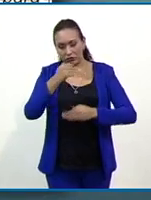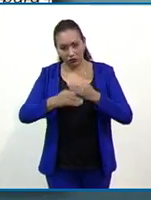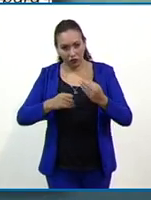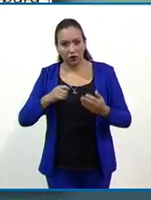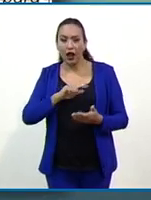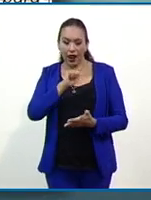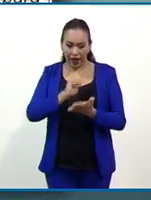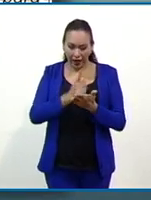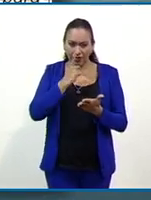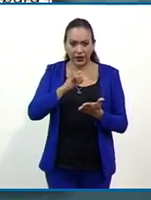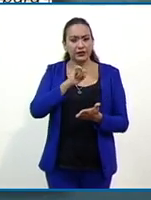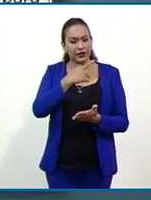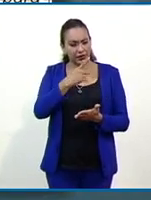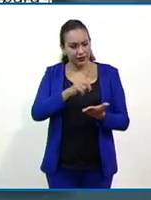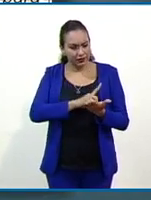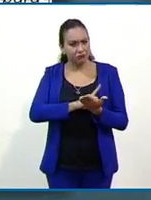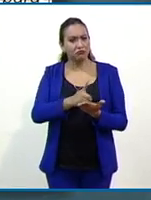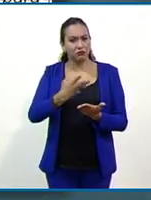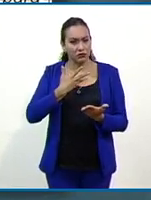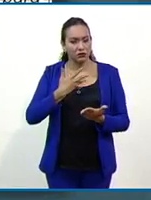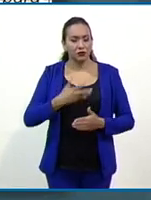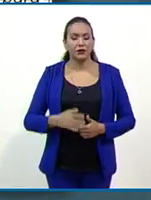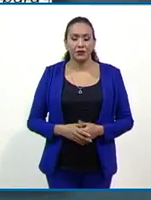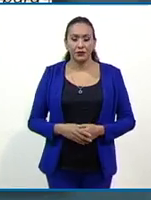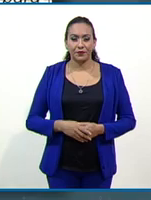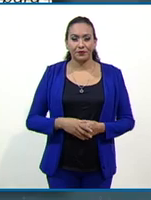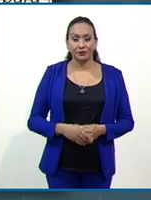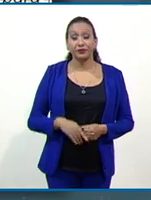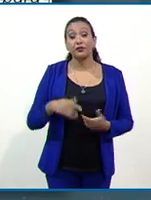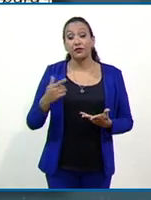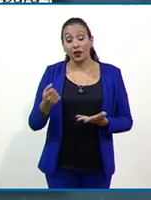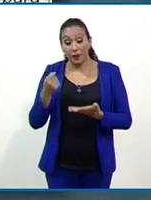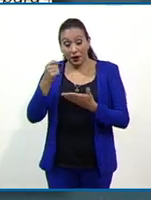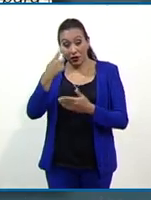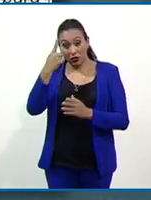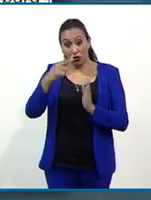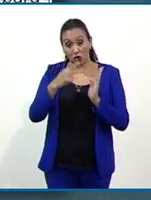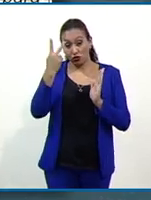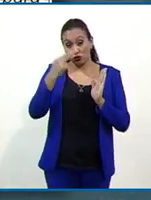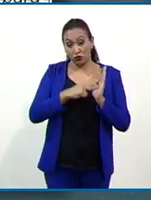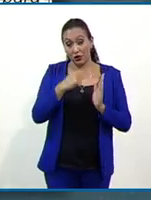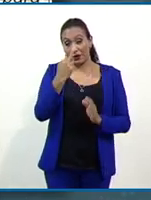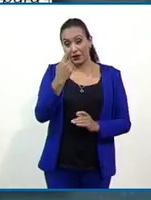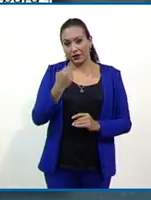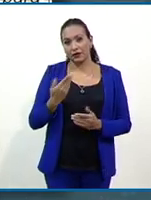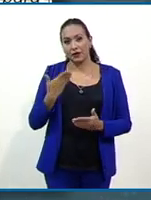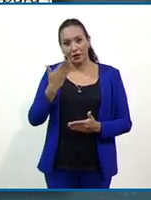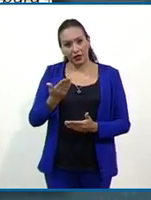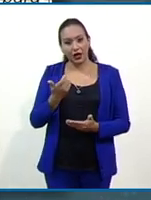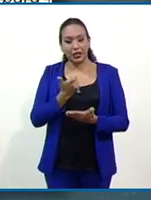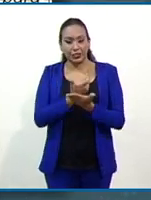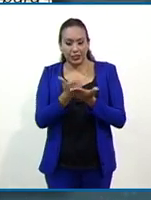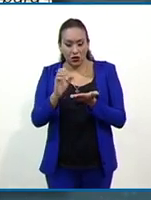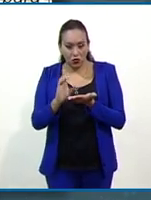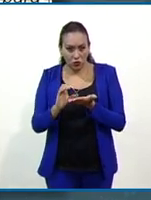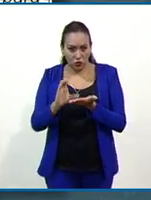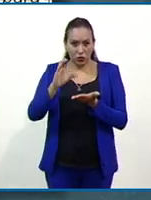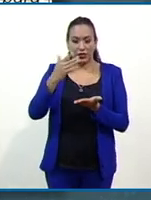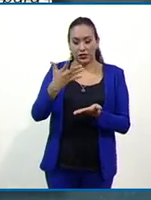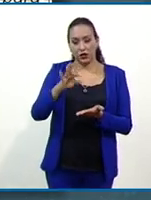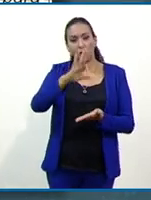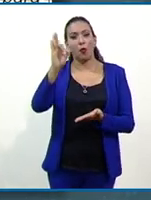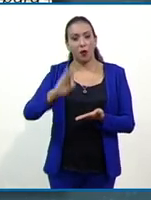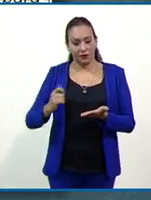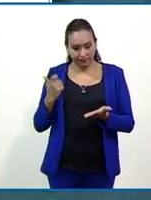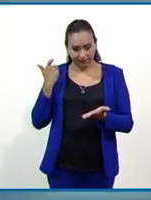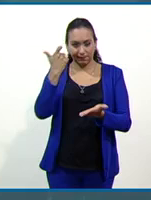las condiciones generales de trabajo. En el presupuesto para 2025 se pedirá un aumento del 5% a los